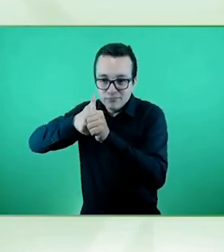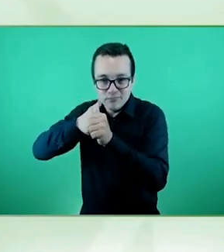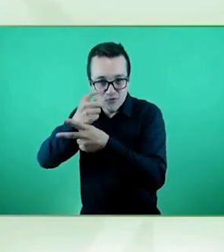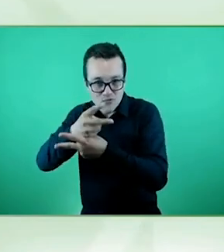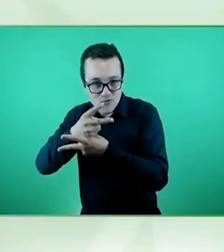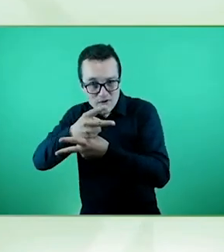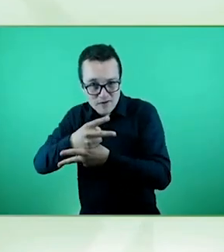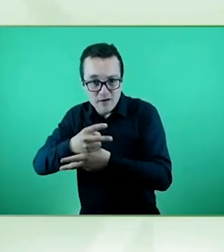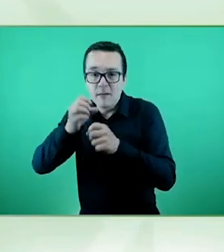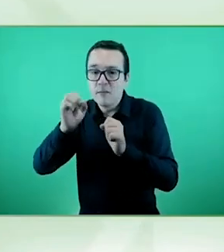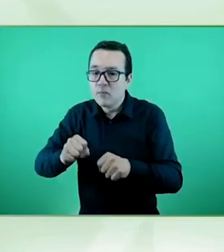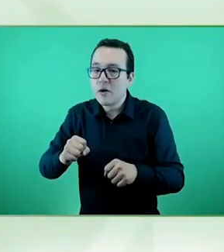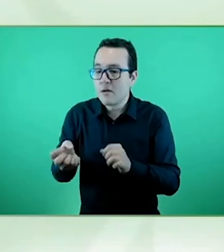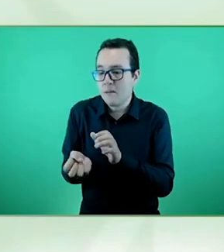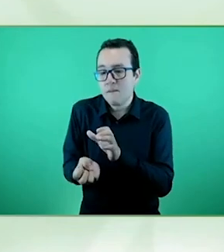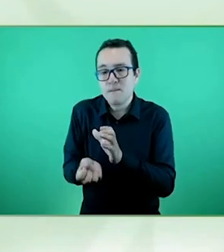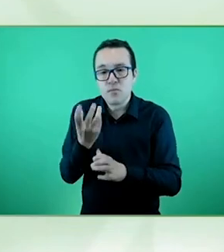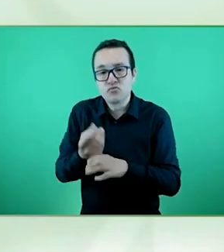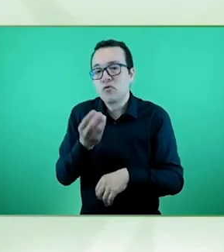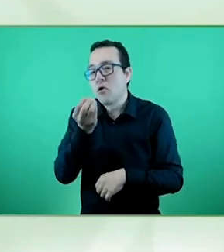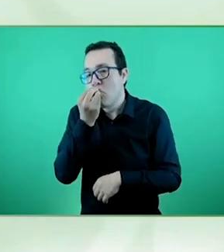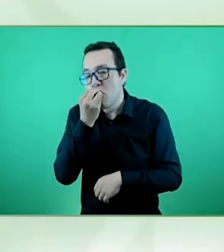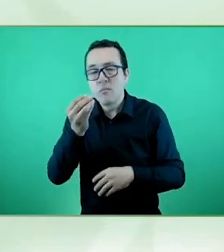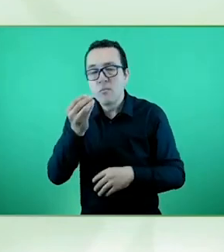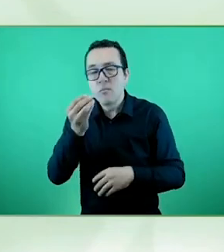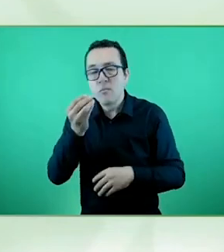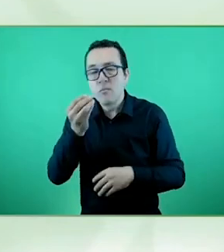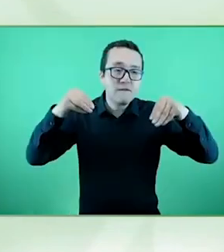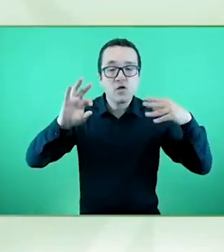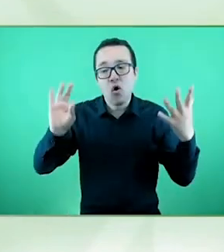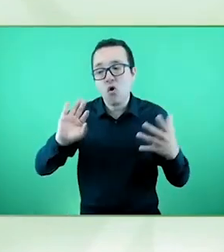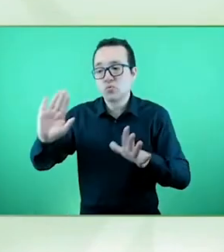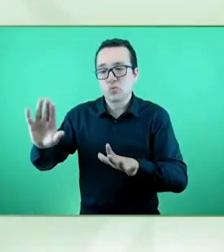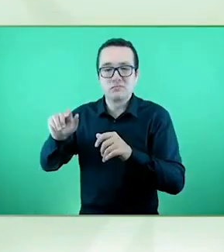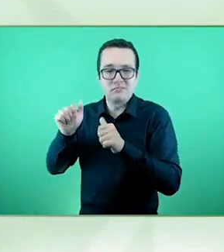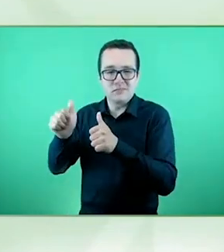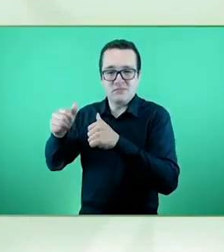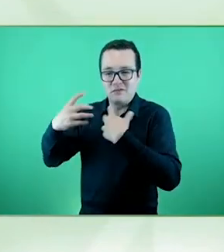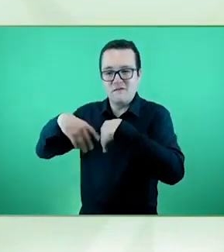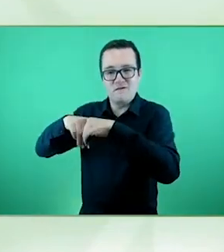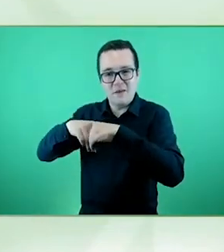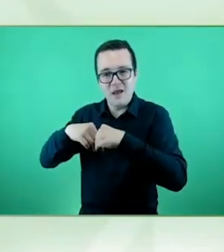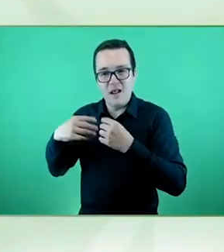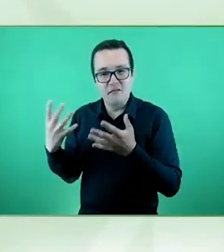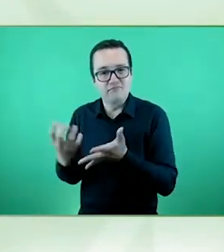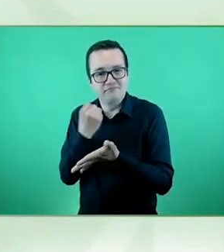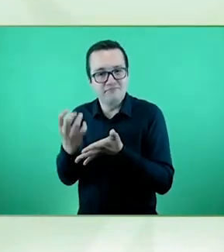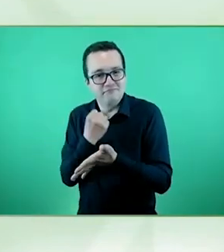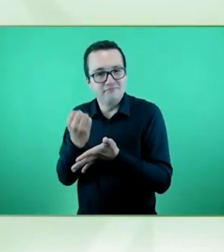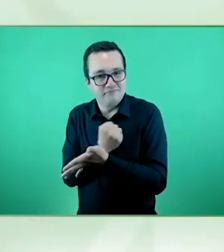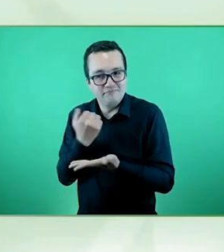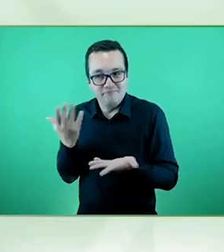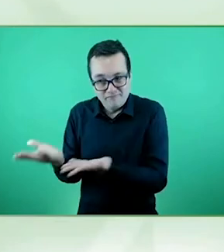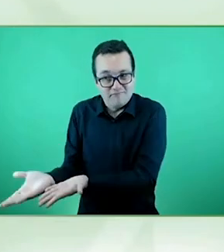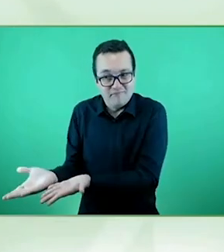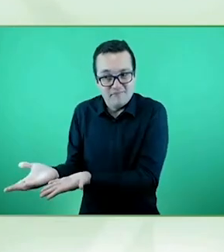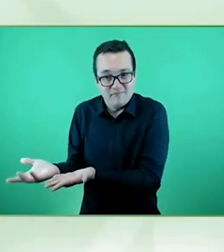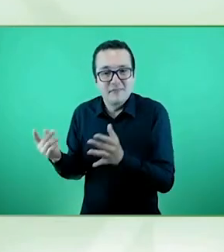alimentos para la venta o para el consumo familiar, dándole otro sentido también a lo que es el trabajo en sí.